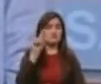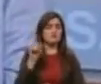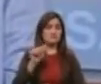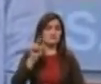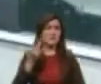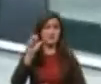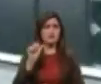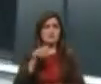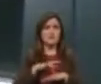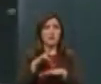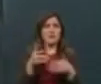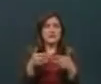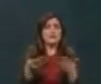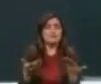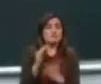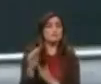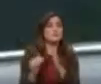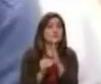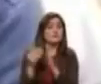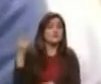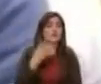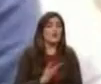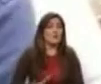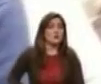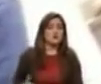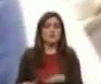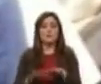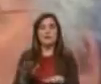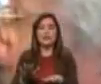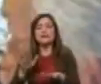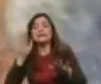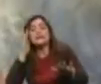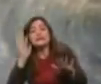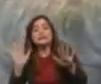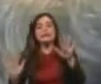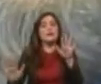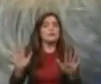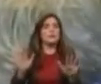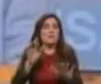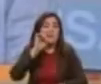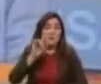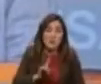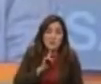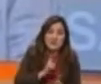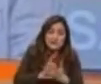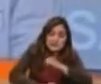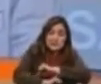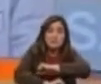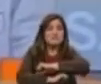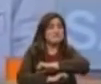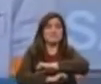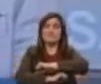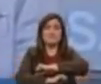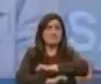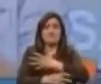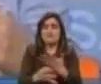hablar de otros delitos pues contra jorge glass sólo existen indicios que asegura todavía no son pruebas de nada no hay por qué